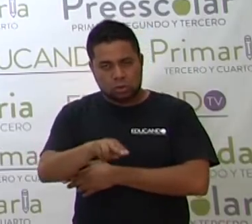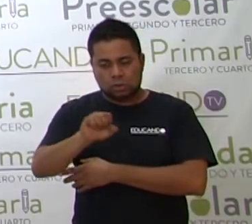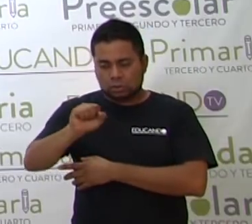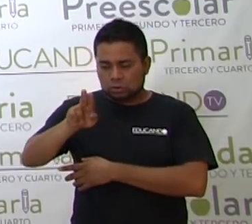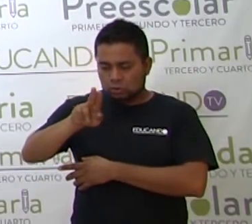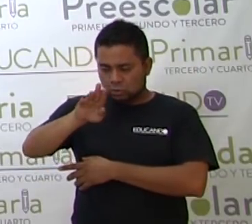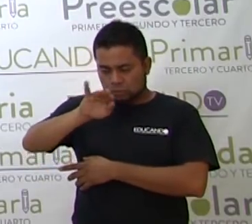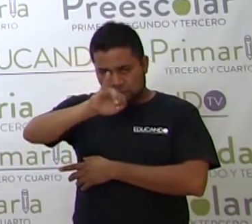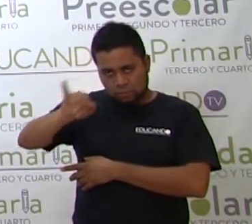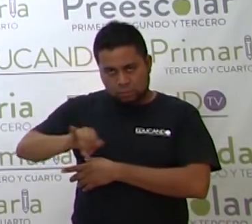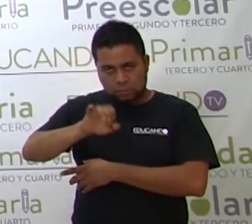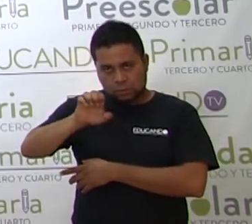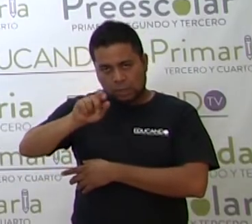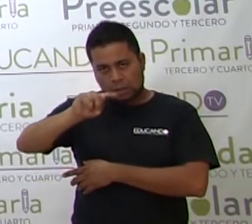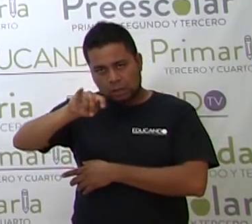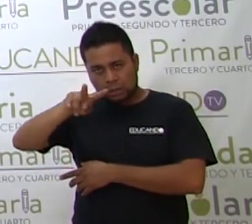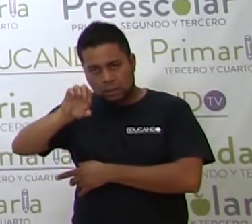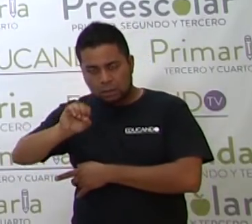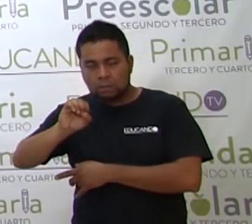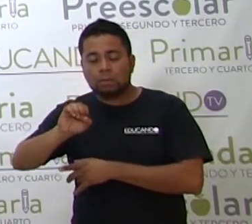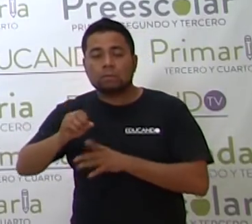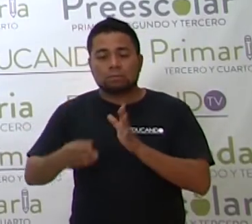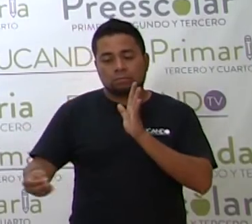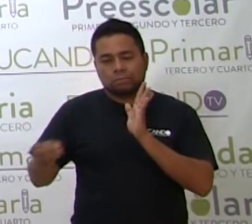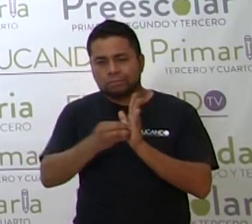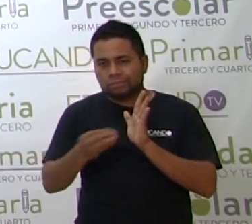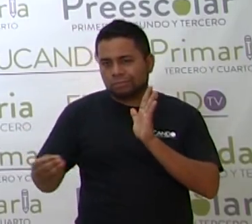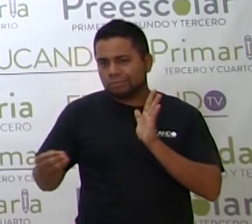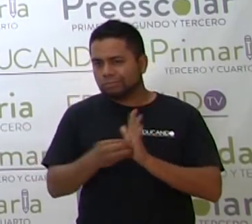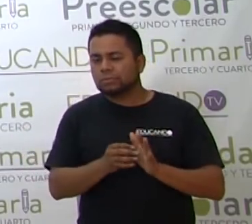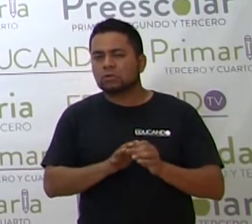bien, el punto